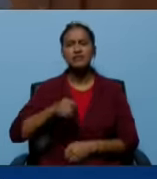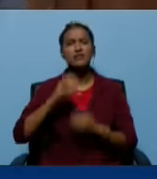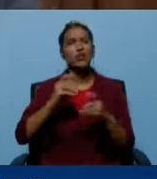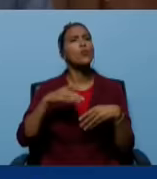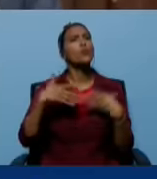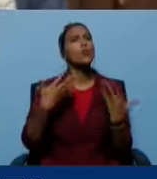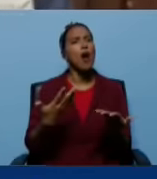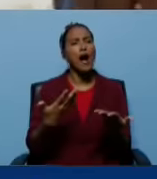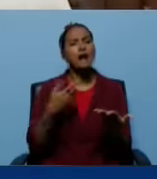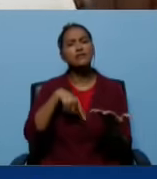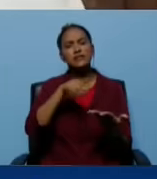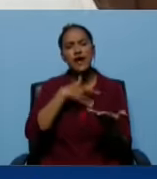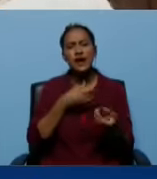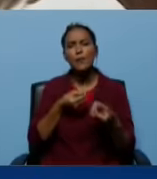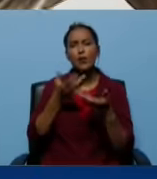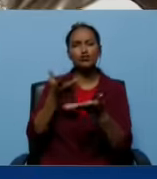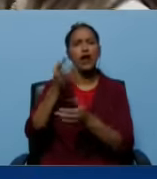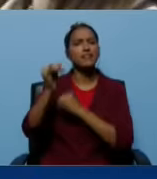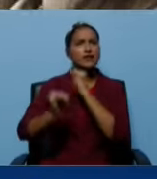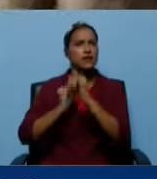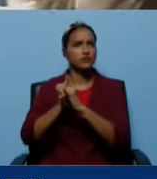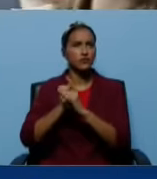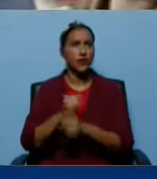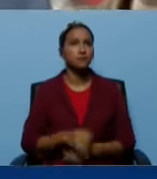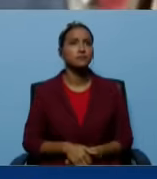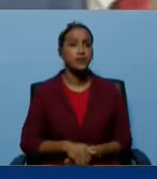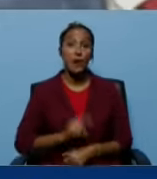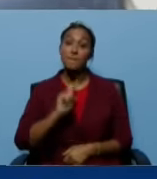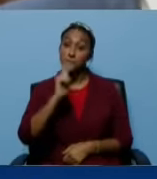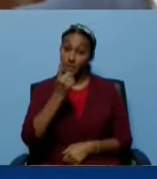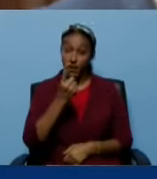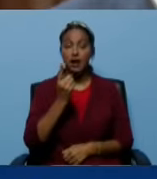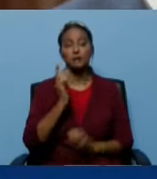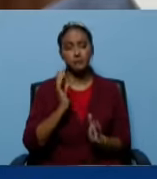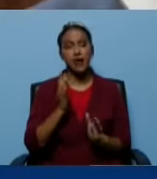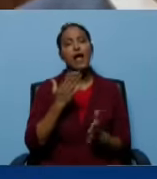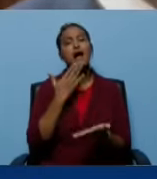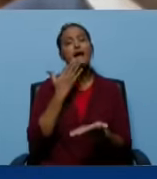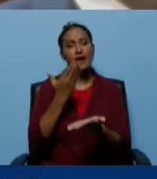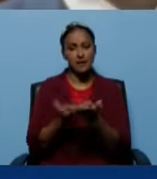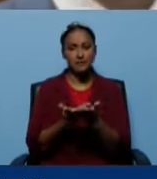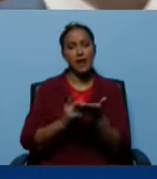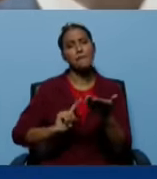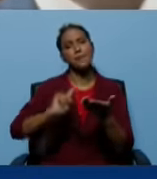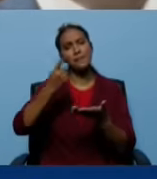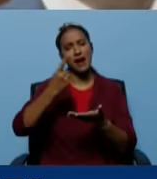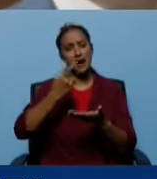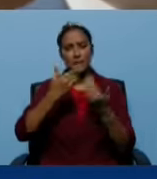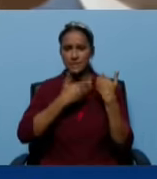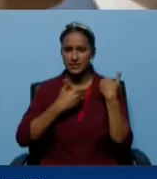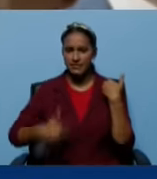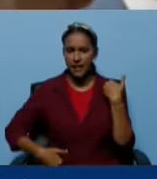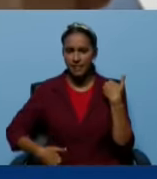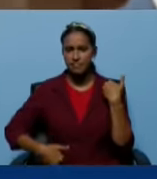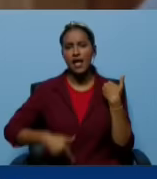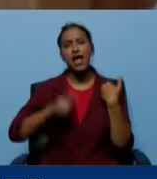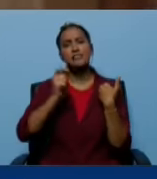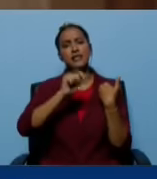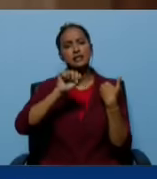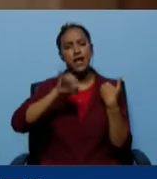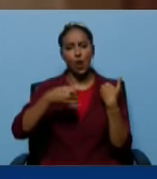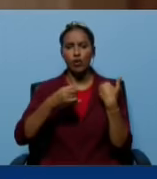internacional, canciller? Sí, bueno, en primer lugar, agradecer a la presidencia del Tribunal Supremo de Justicia, a la presidencia de la Sala